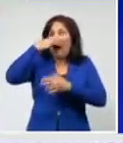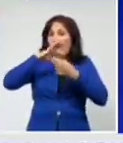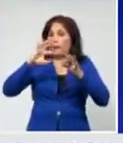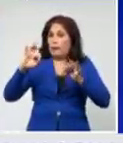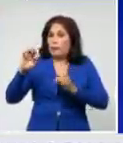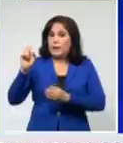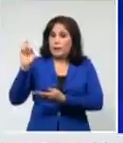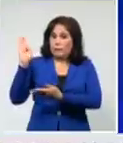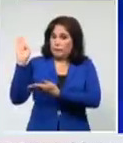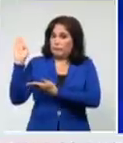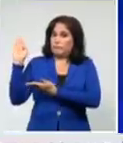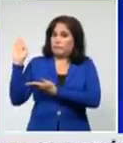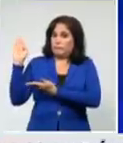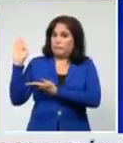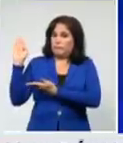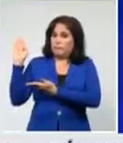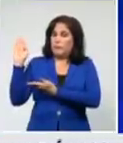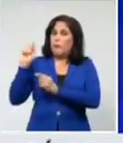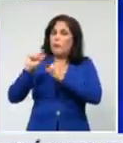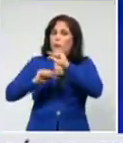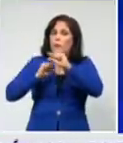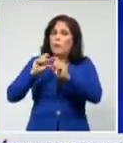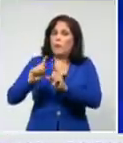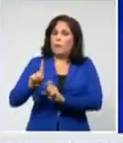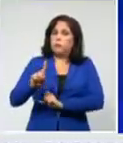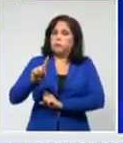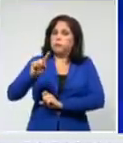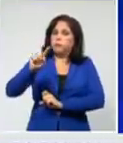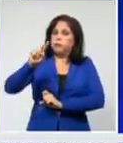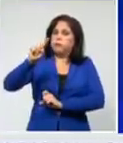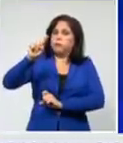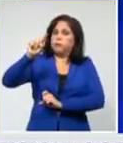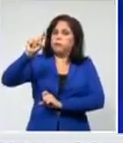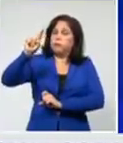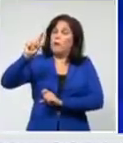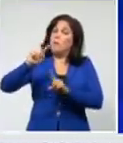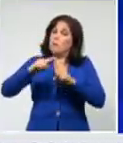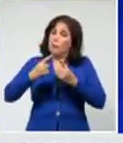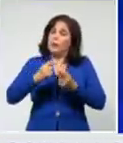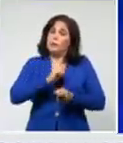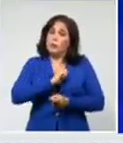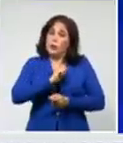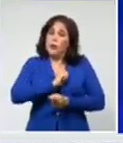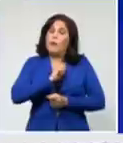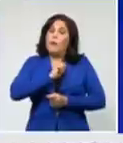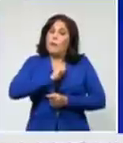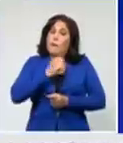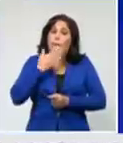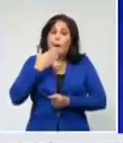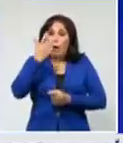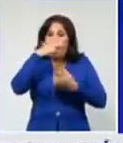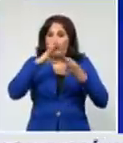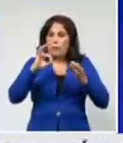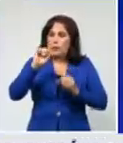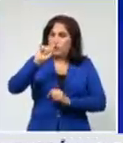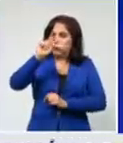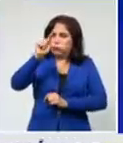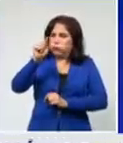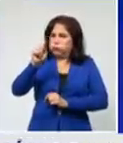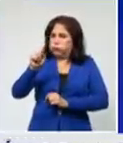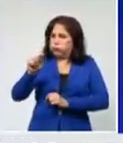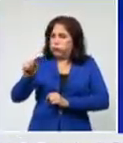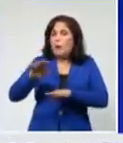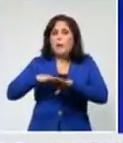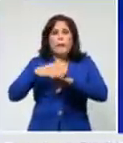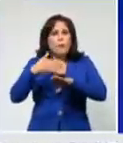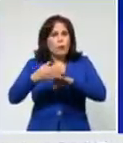ven que tuvo un incremento, pero que francamente va a la disminución, y después, bueno,